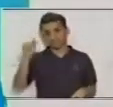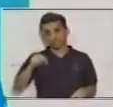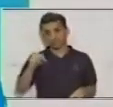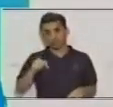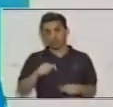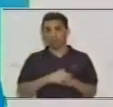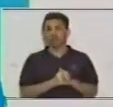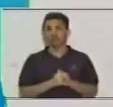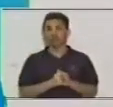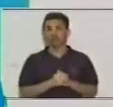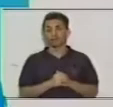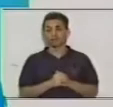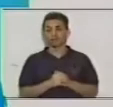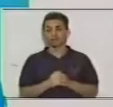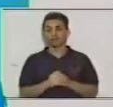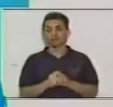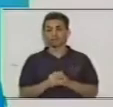hoy.